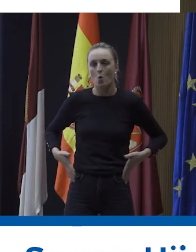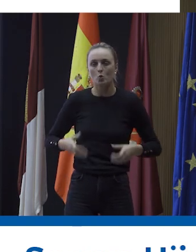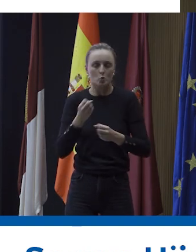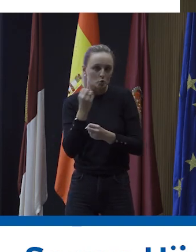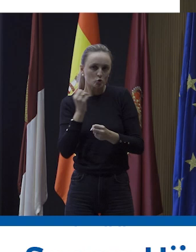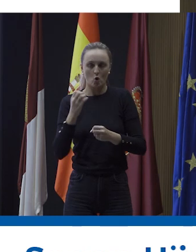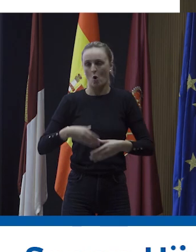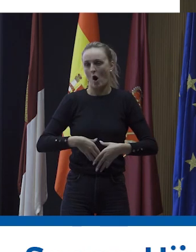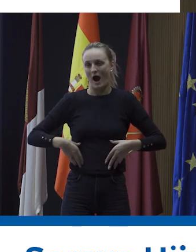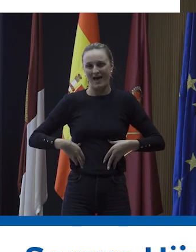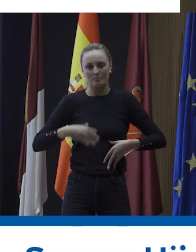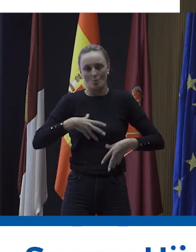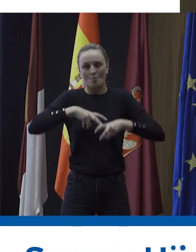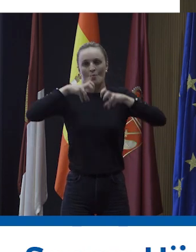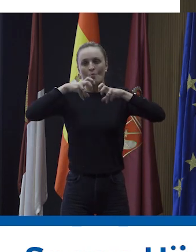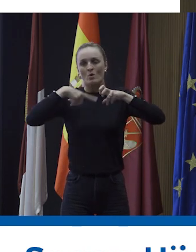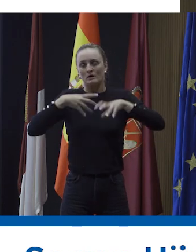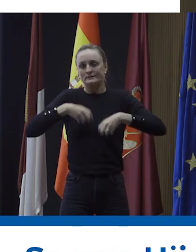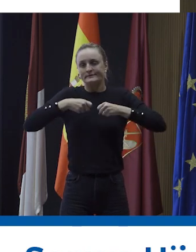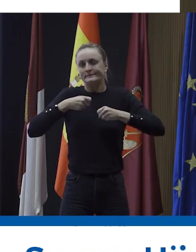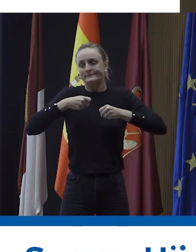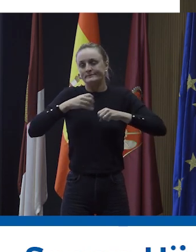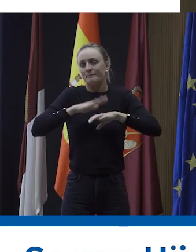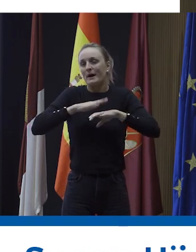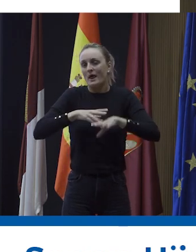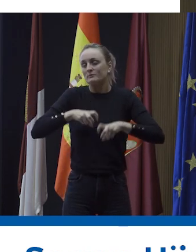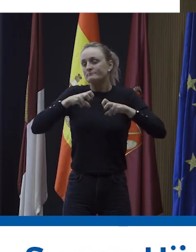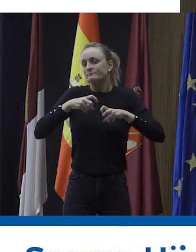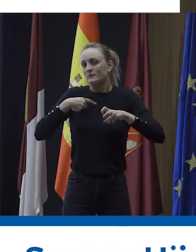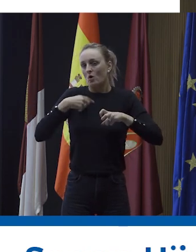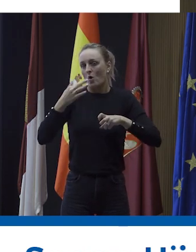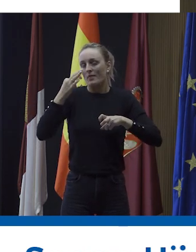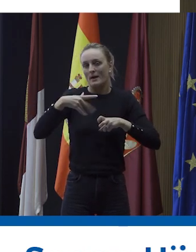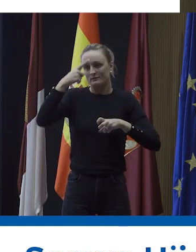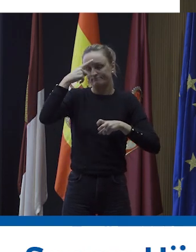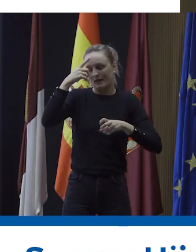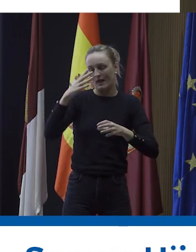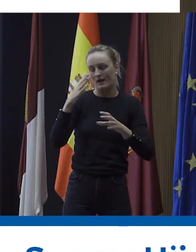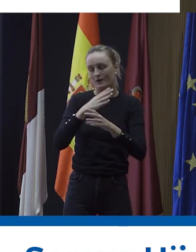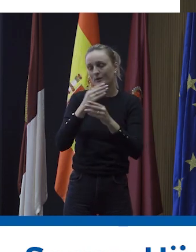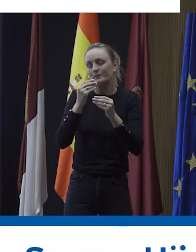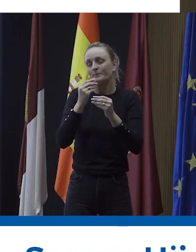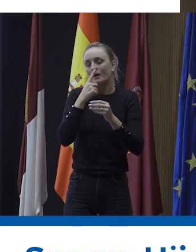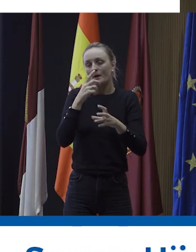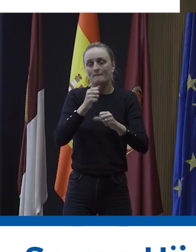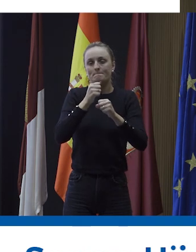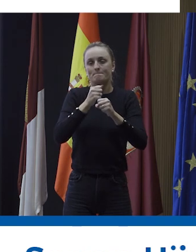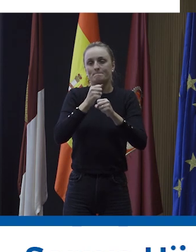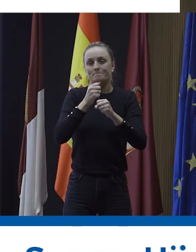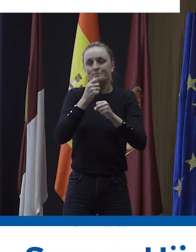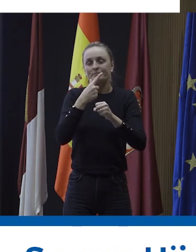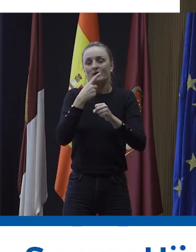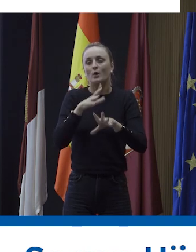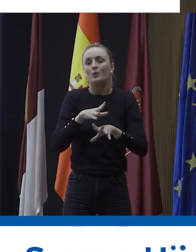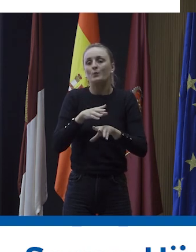ni coger aire para contraer, ¿vale? Ni contraer en apnea. sin respirar, es contraer, soplando un poquito